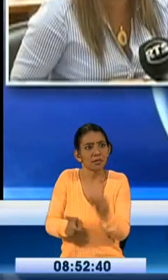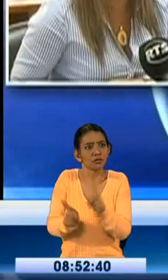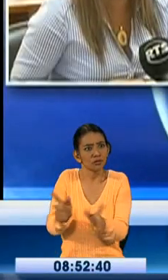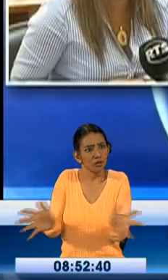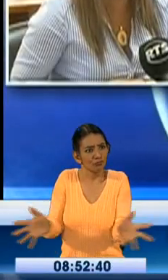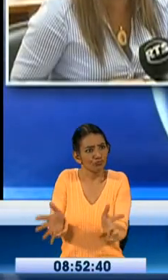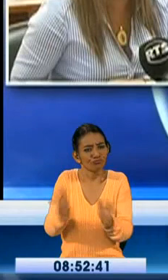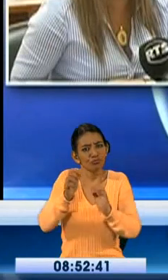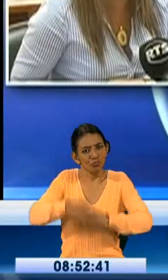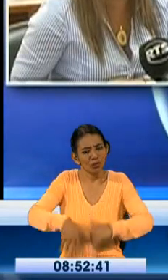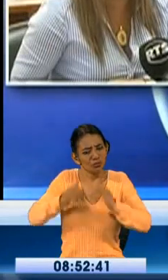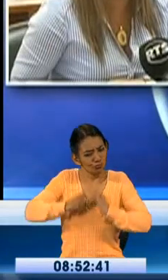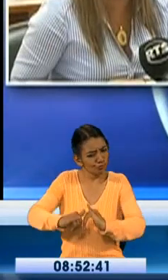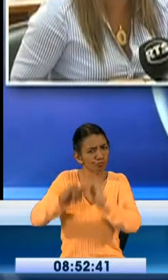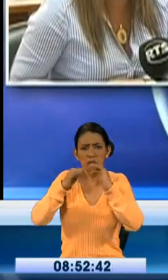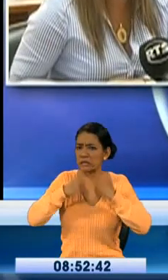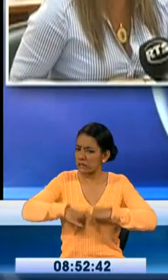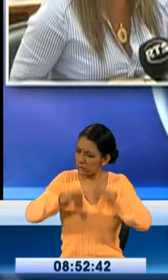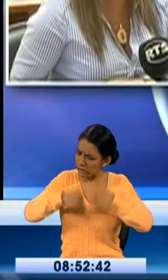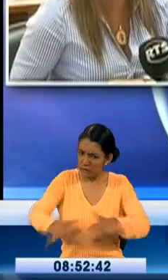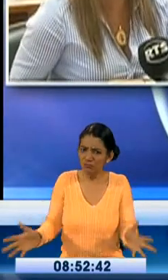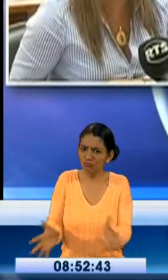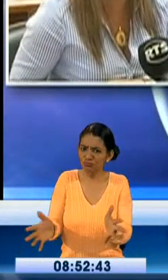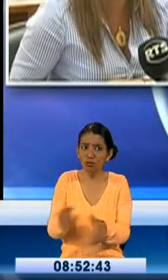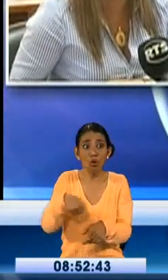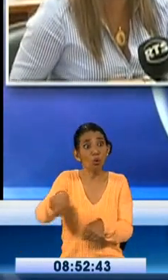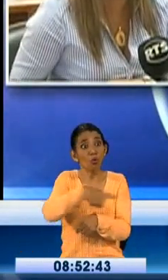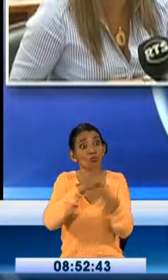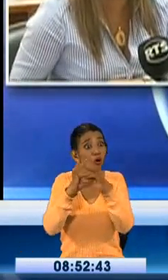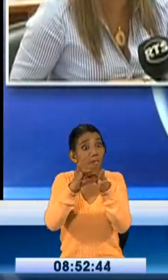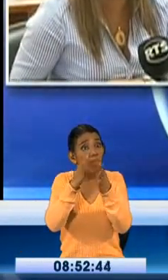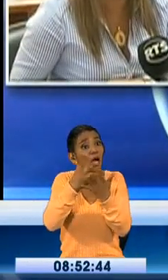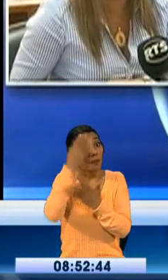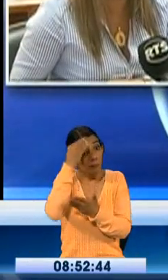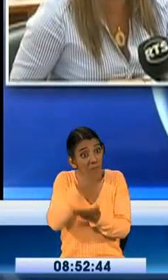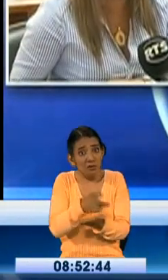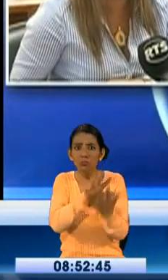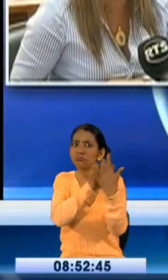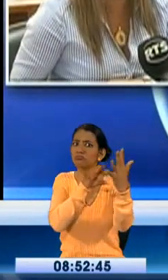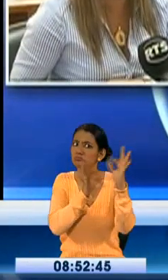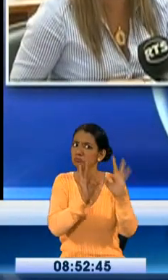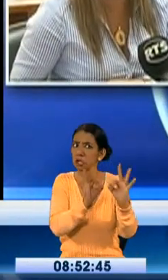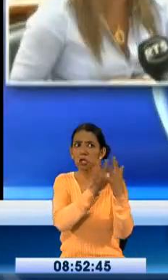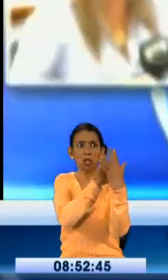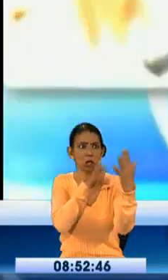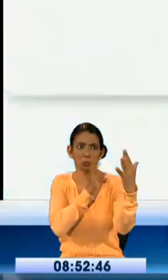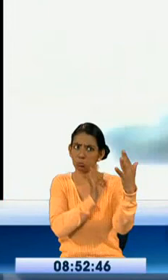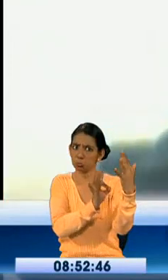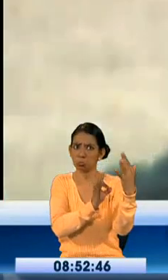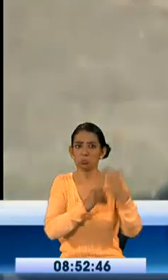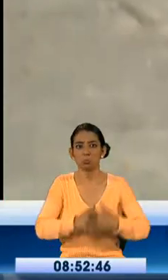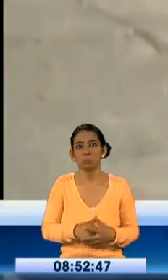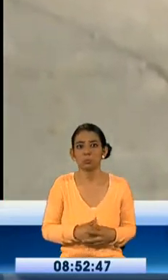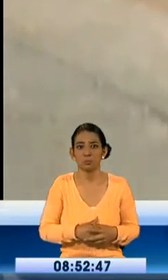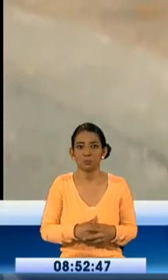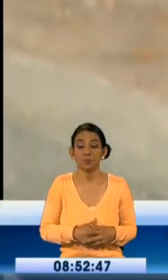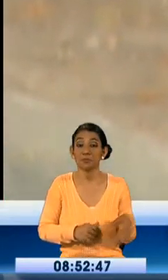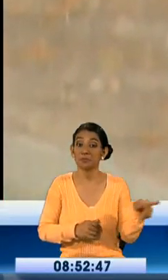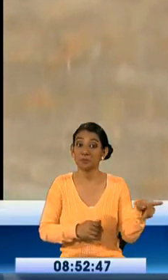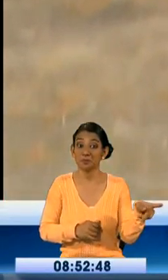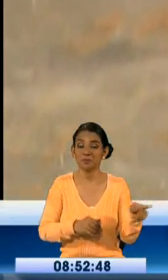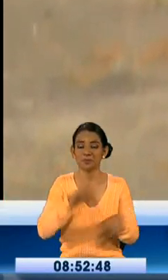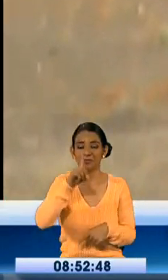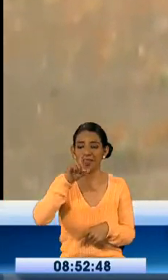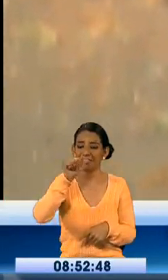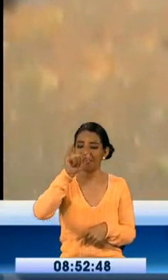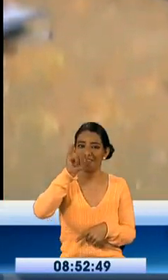que continúe de la misma manera y que los demás compañeros también aprendan de él, ¿no? Del buen ejemplo que él está dando. Tras su acción, David